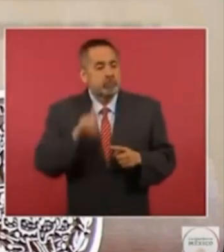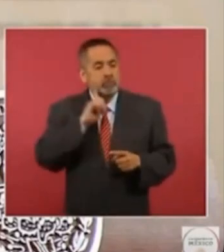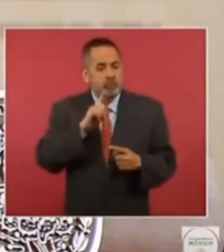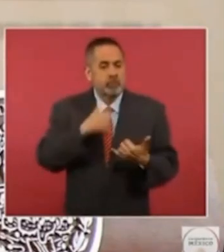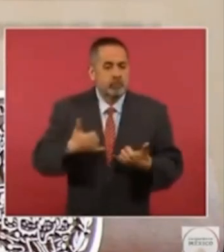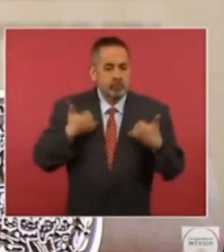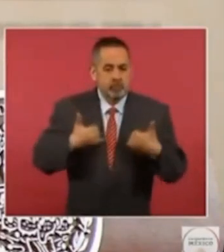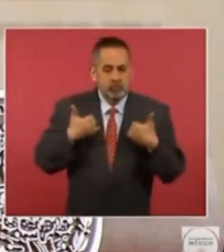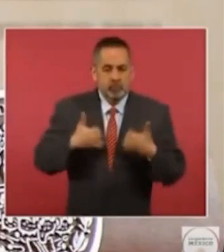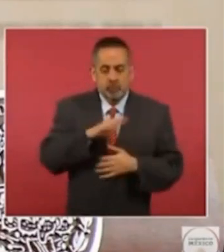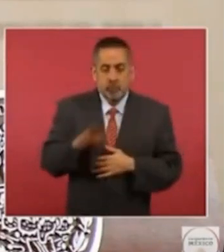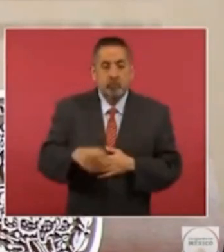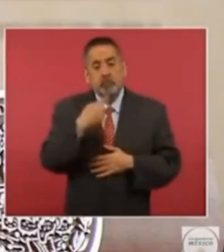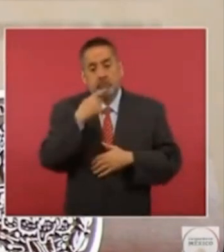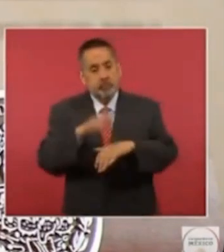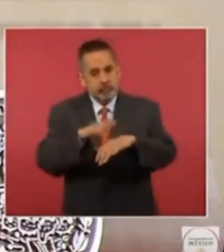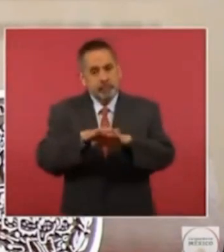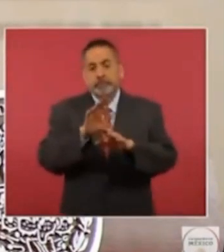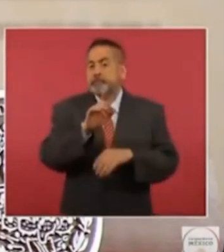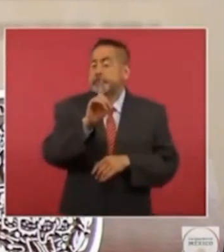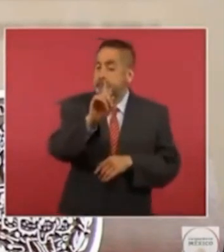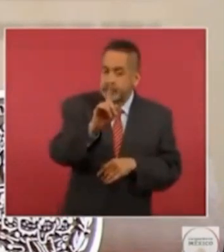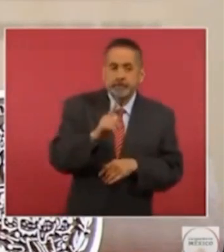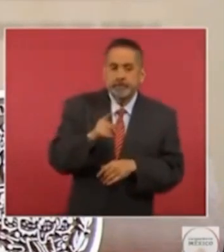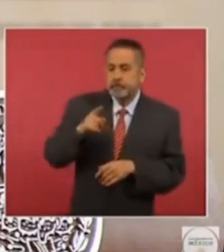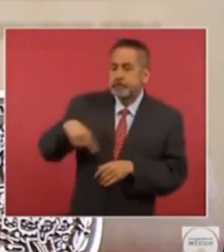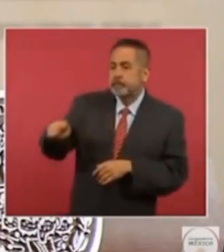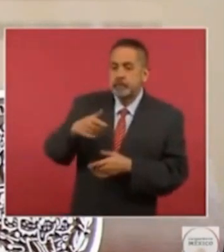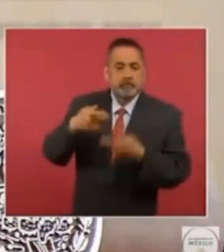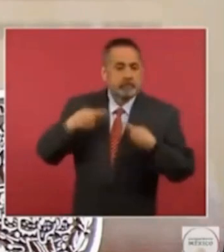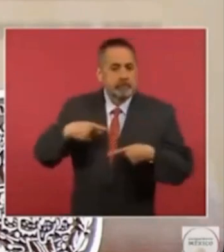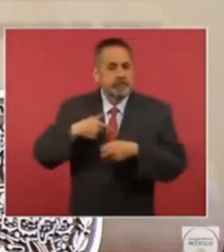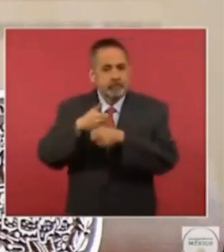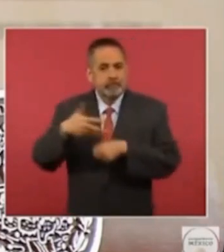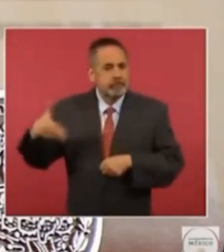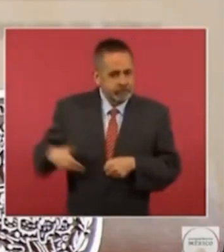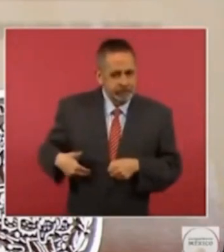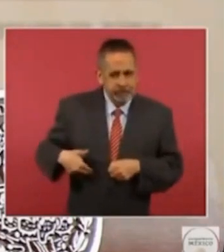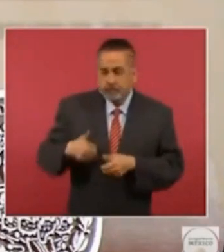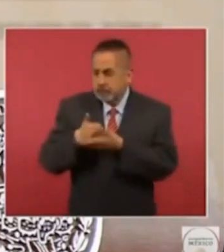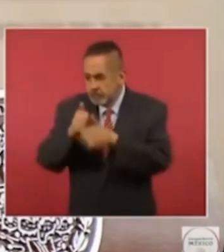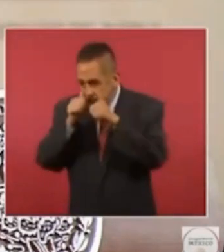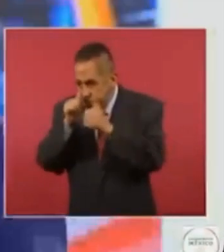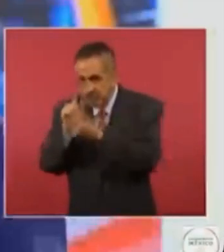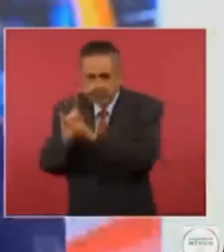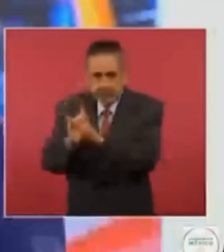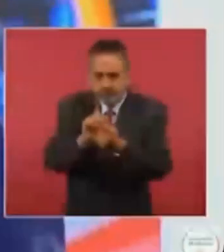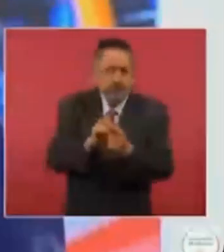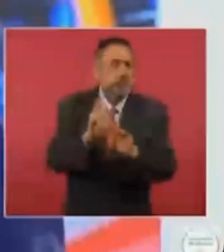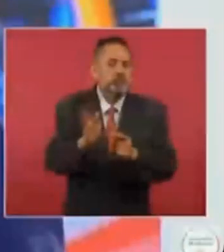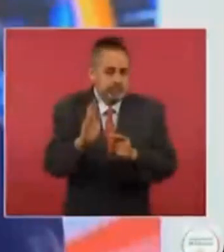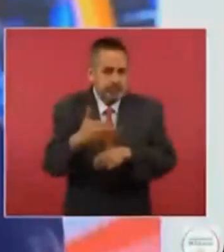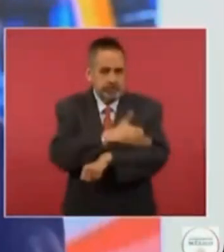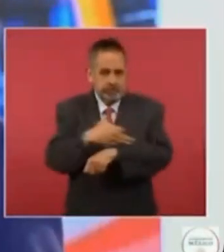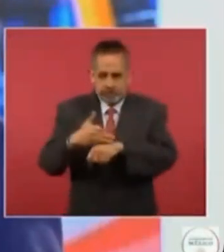repetir, ha bajado en las encuestas. Hoy Adán Augusto va a la cabeza